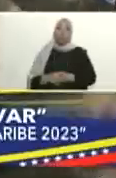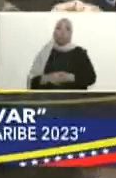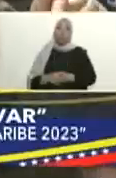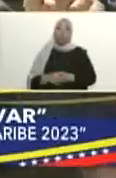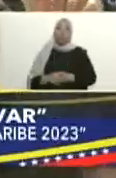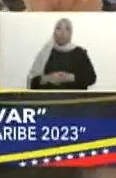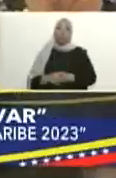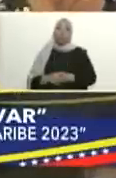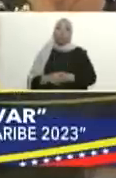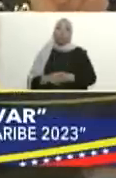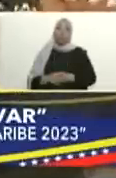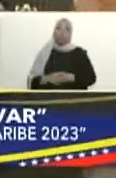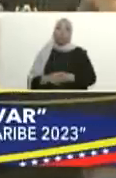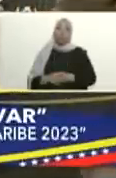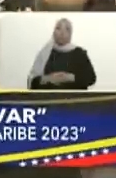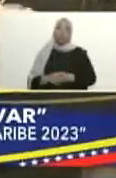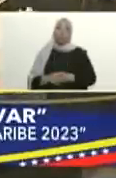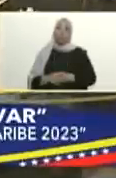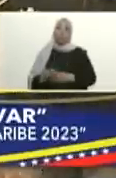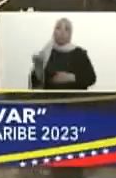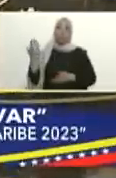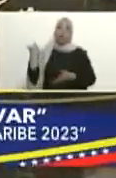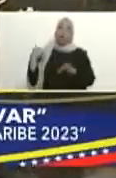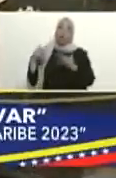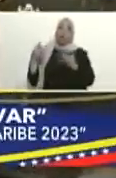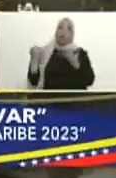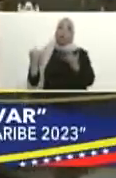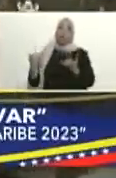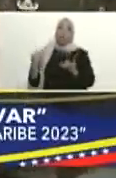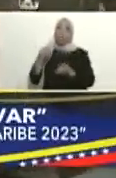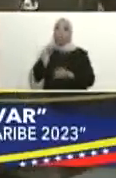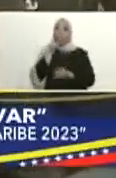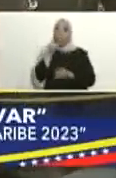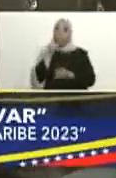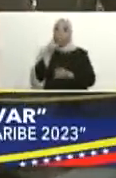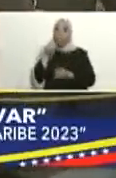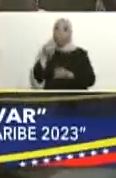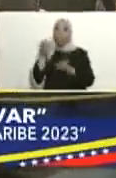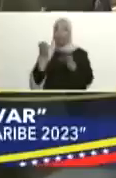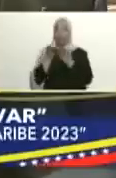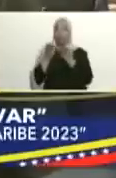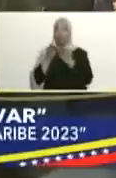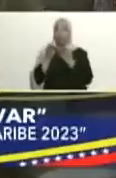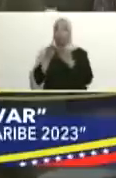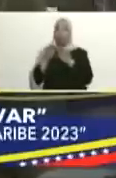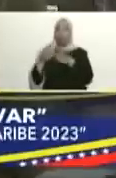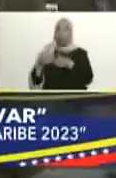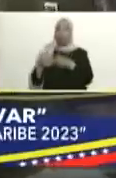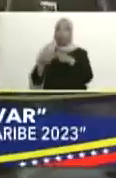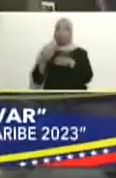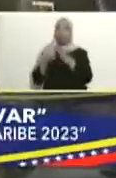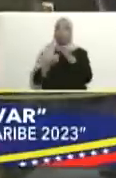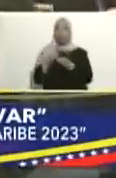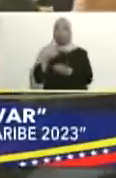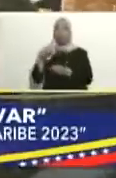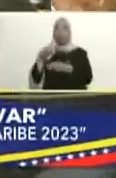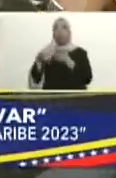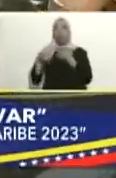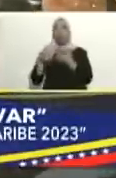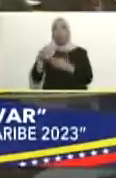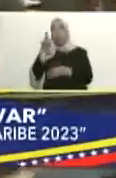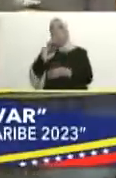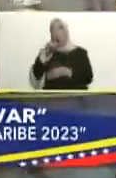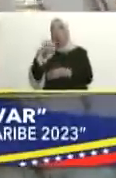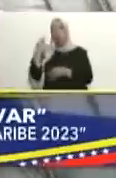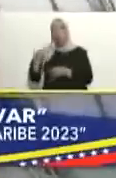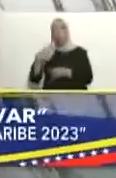porque así ha sido y así va a ser el buque escuela Simón Bolívar en todos los años que